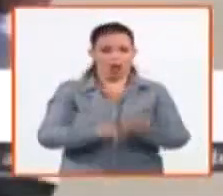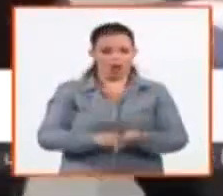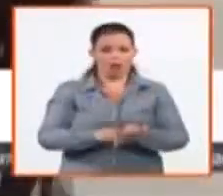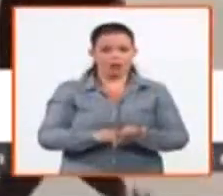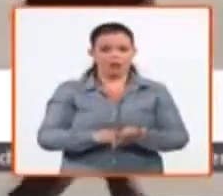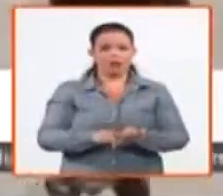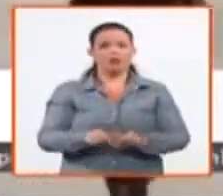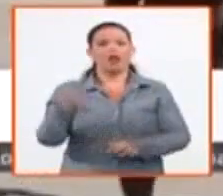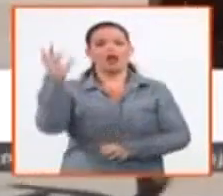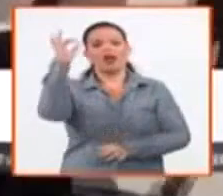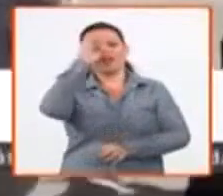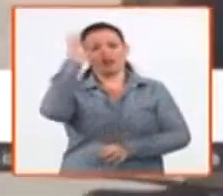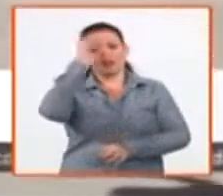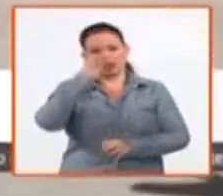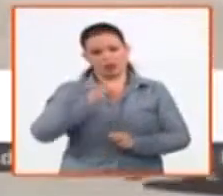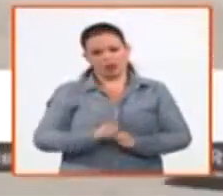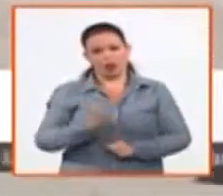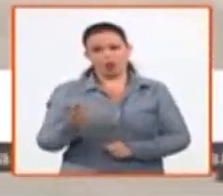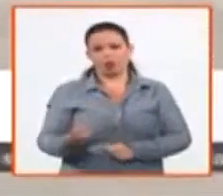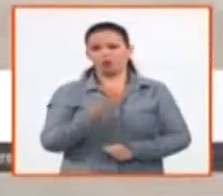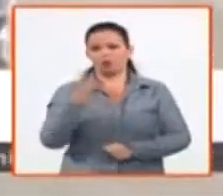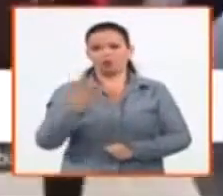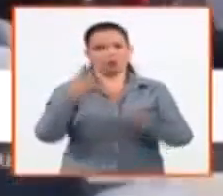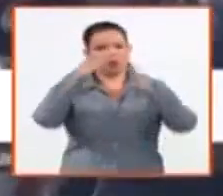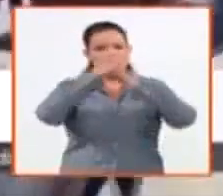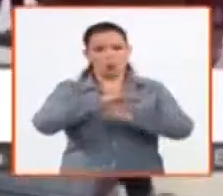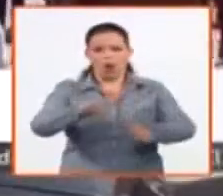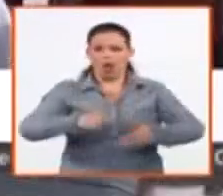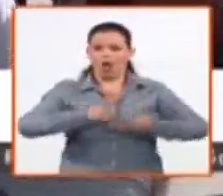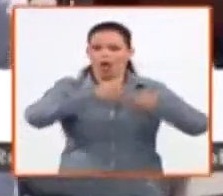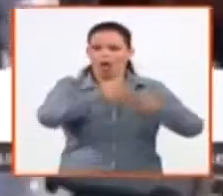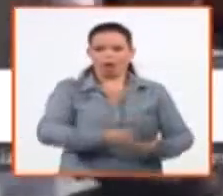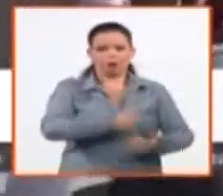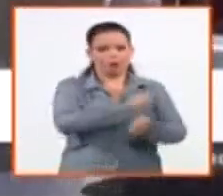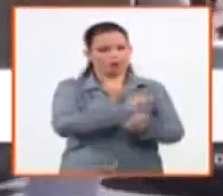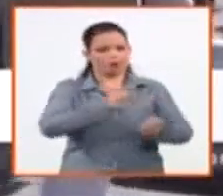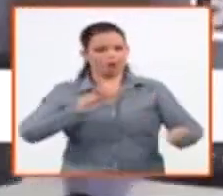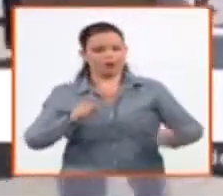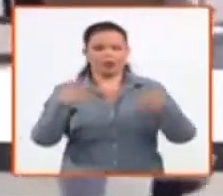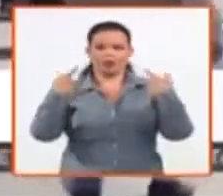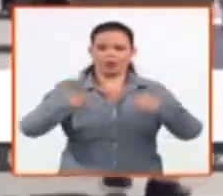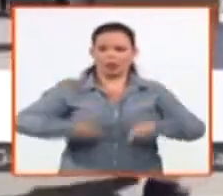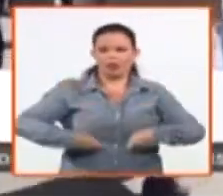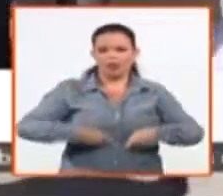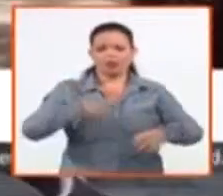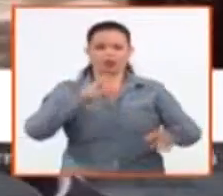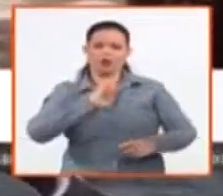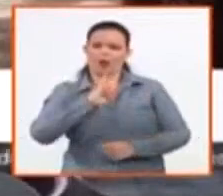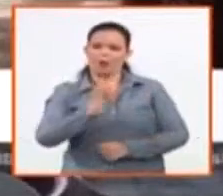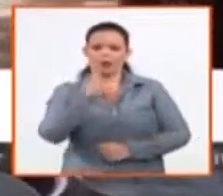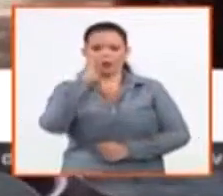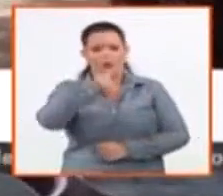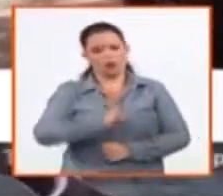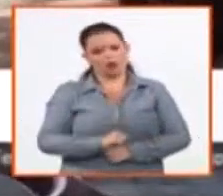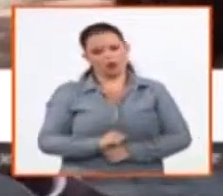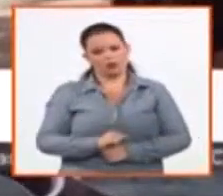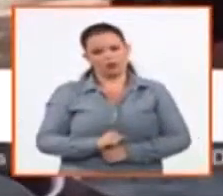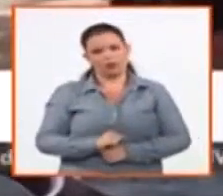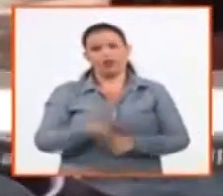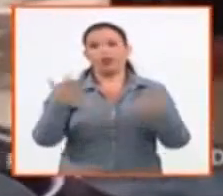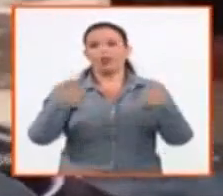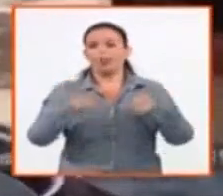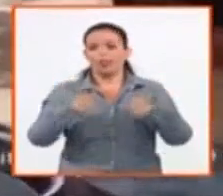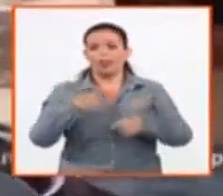soberanía, independencia e integridad territorial de Afganistán. No interferirá en sus asuntos internos. Mantendrá un